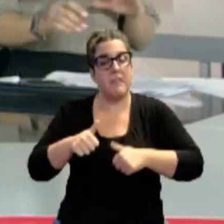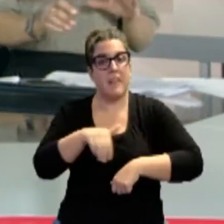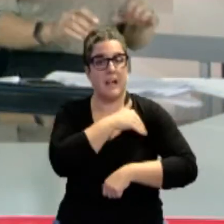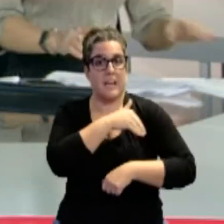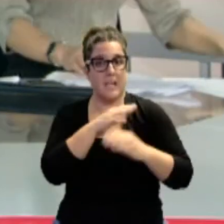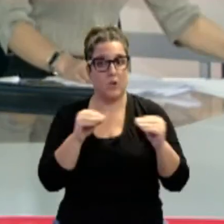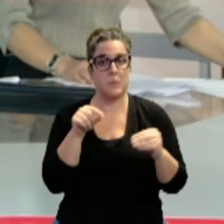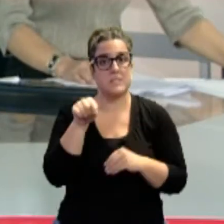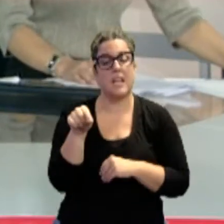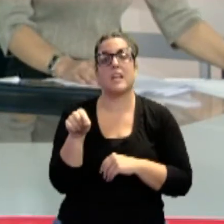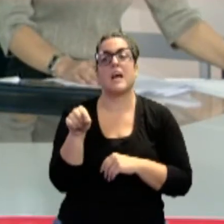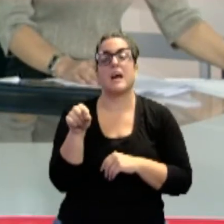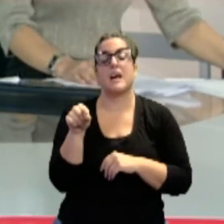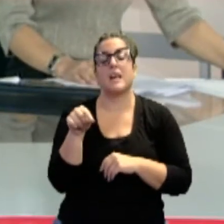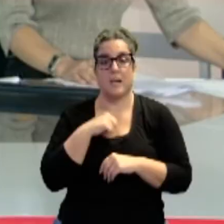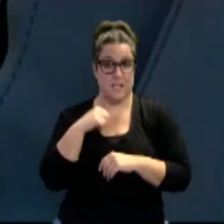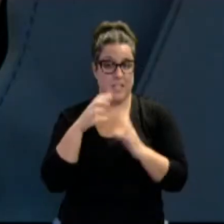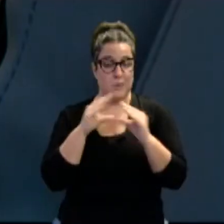Navarra, su fase 3 de desarrollo.